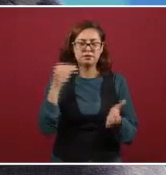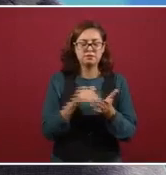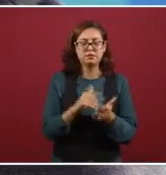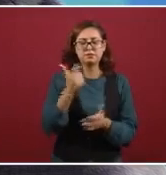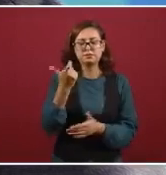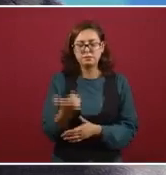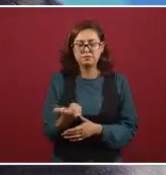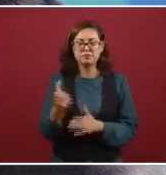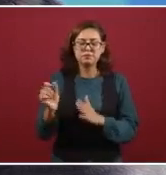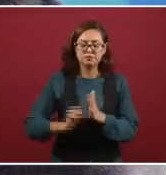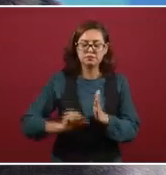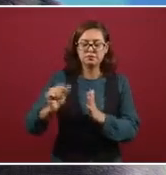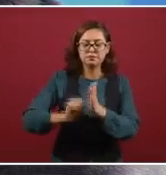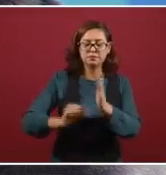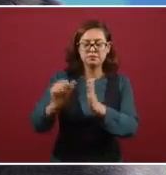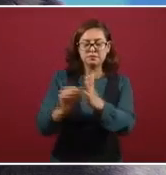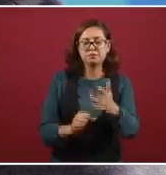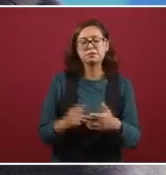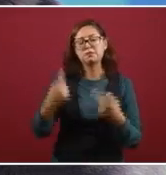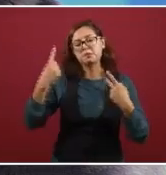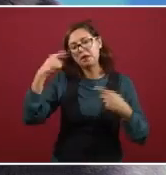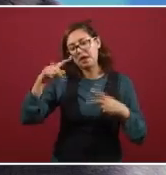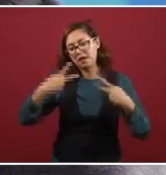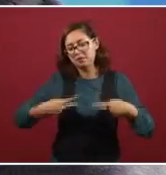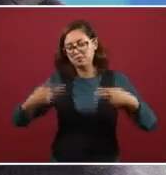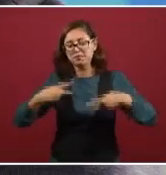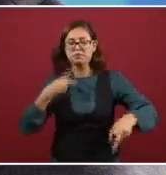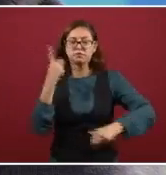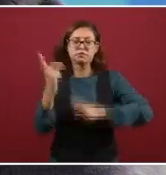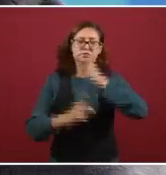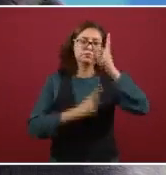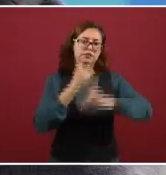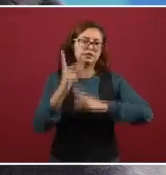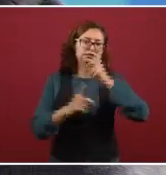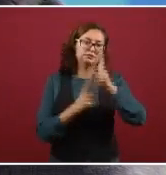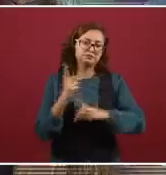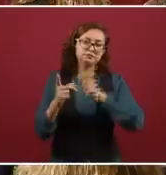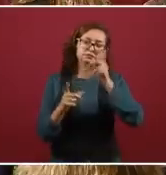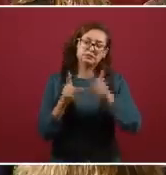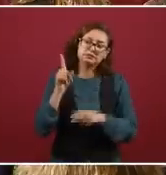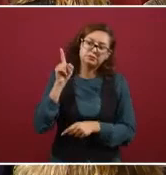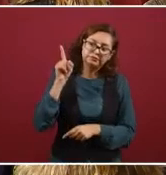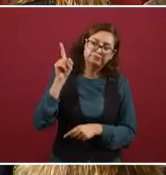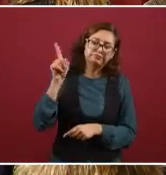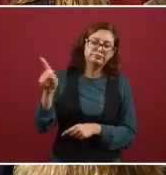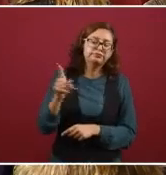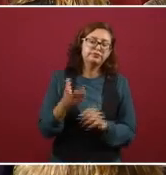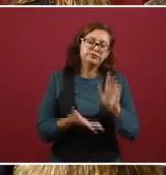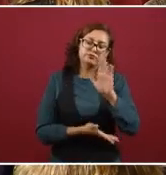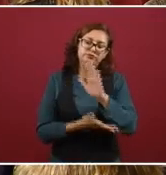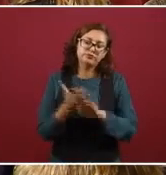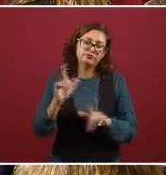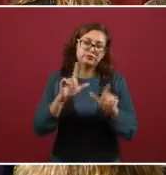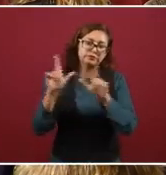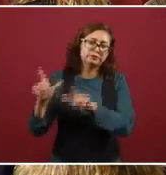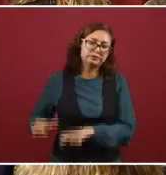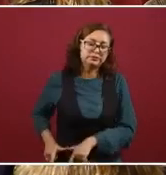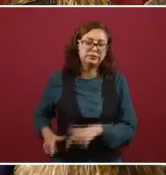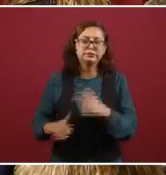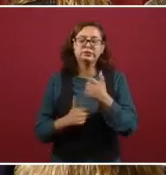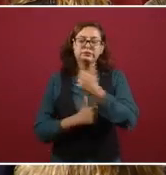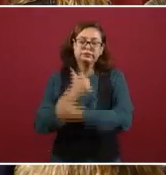los atletas que están ahorita compitiendo en los Juegos Panamericanos. Estos